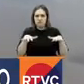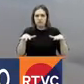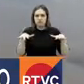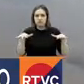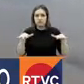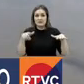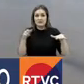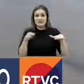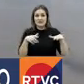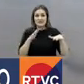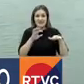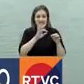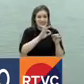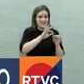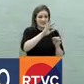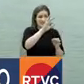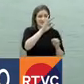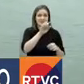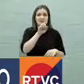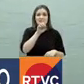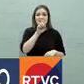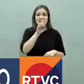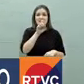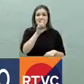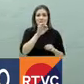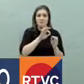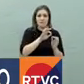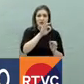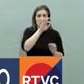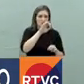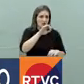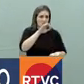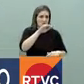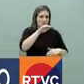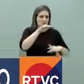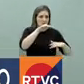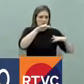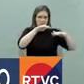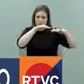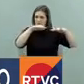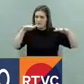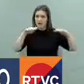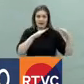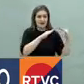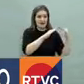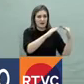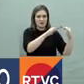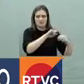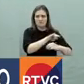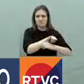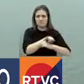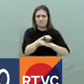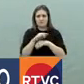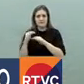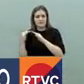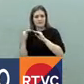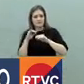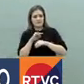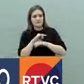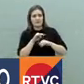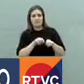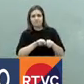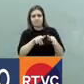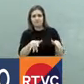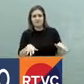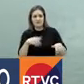está muy cerca de alcanzar los 6 metros, por lo que en las poblaciones ribereñas fue fortalecido el monitoreo. La Oficina de Prevención y